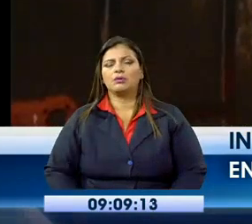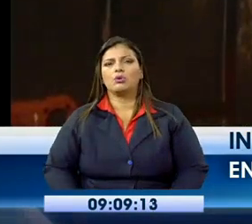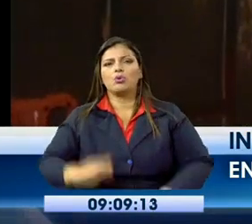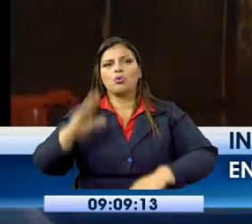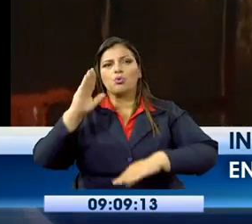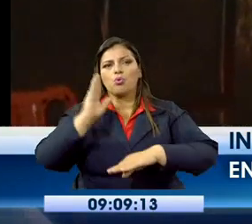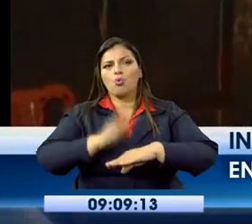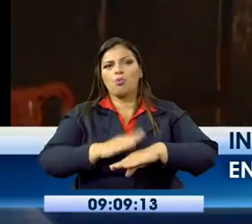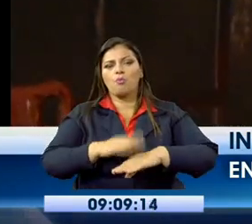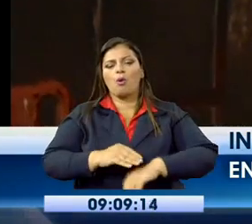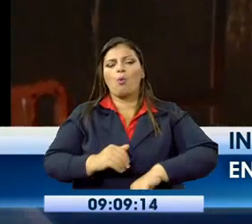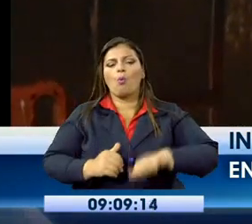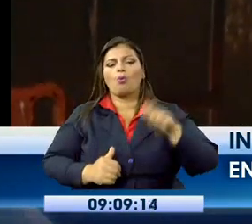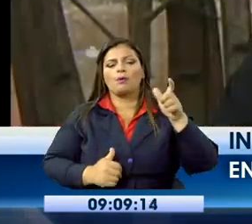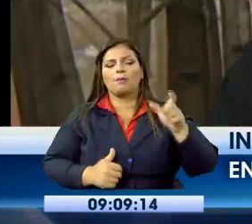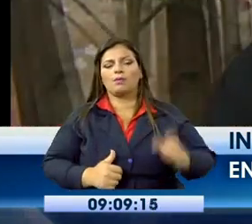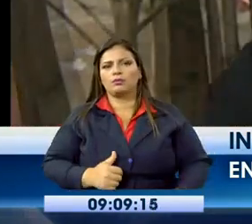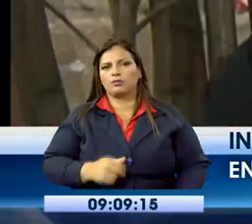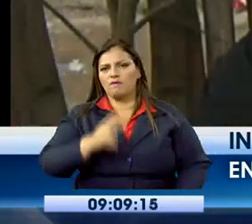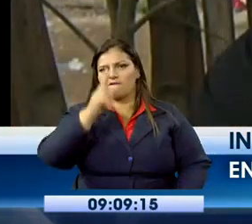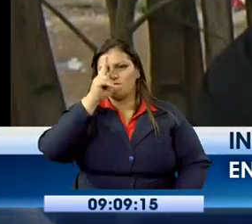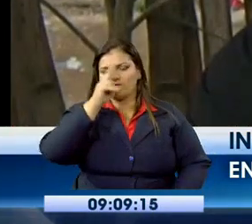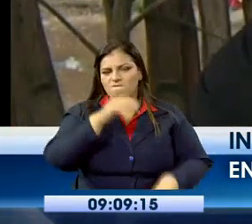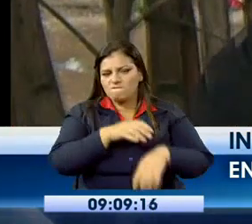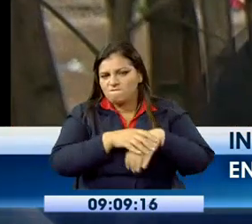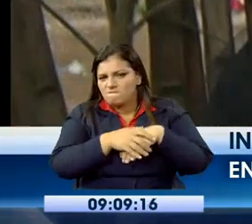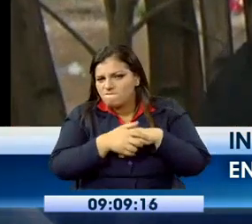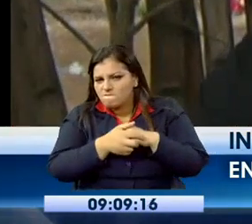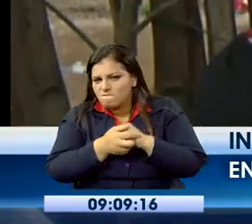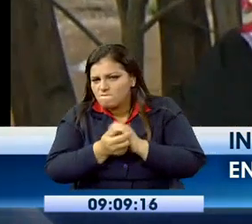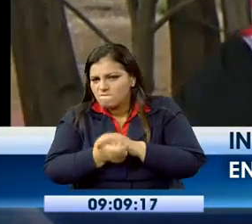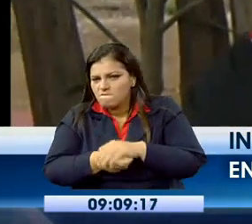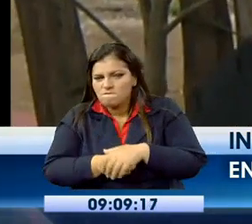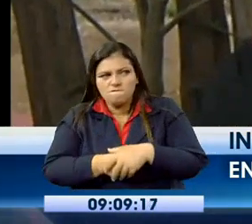sido provocado. Los bomberos dicen que ha sido provocado.